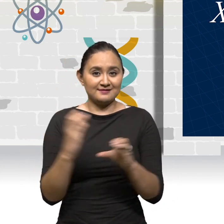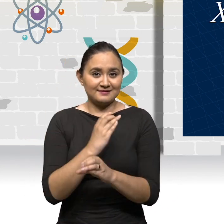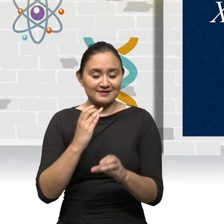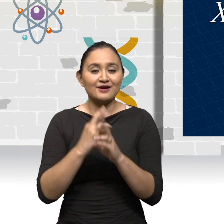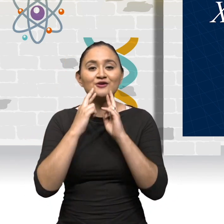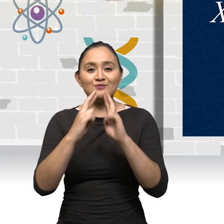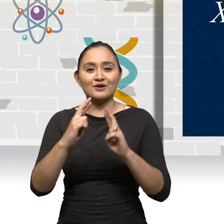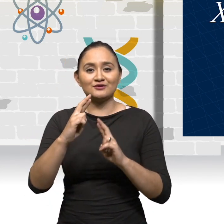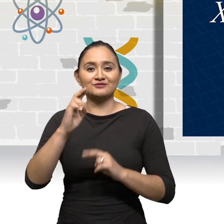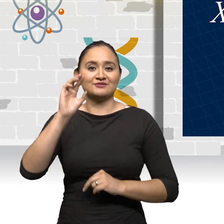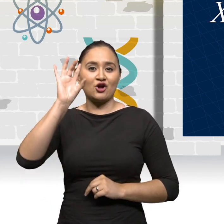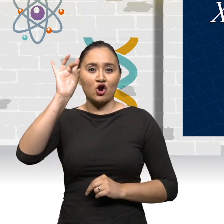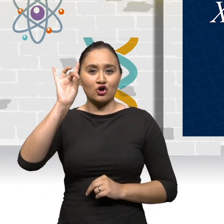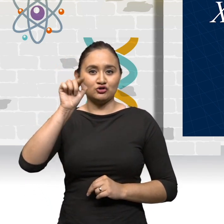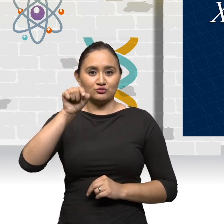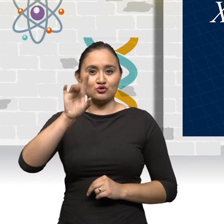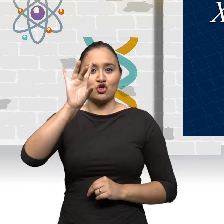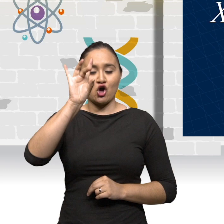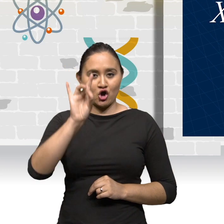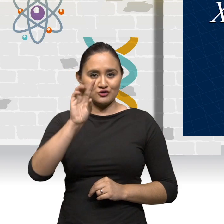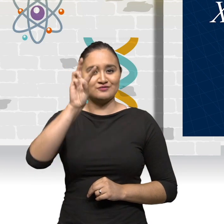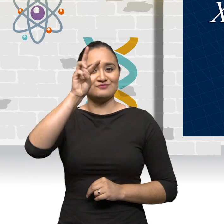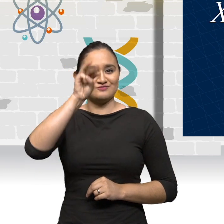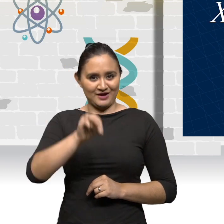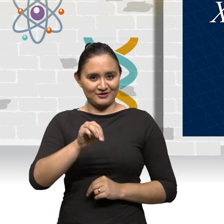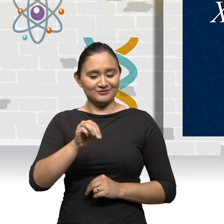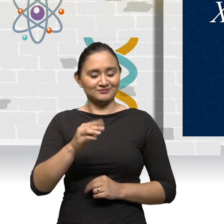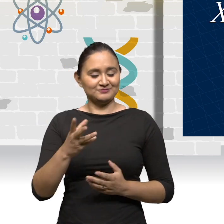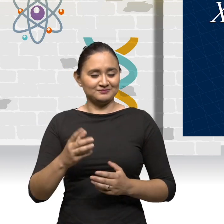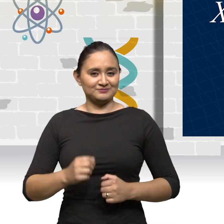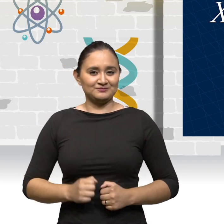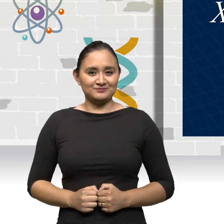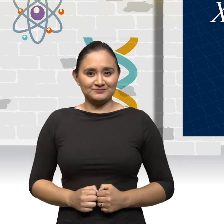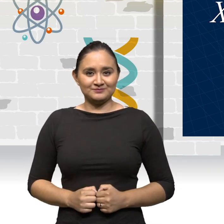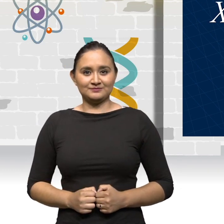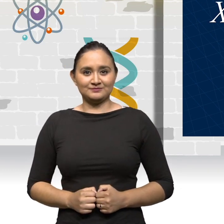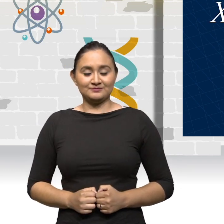cálculos obtendremos un valor de 8,8 metros.